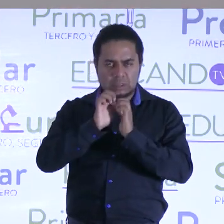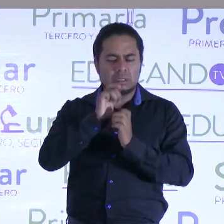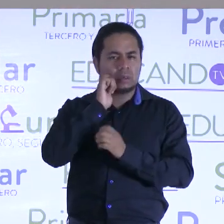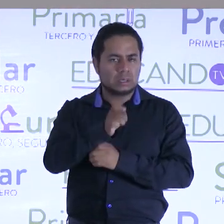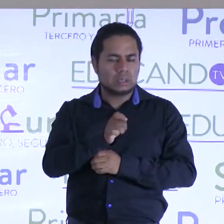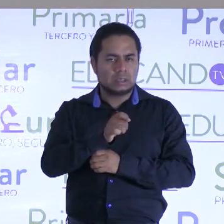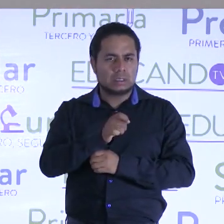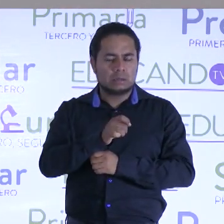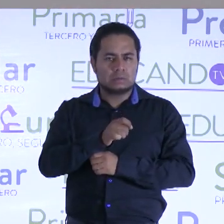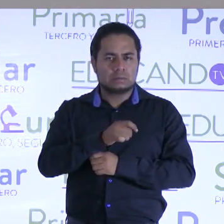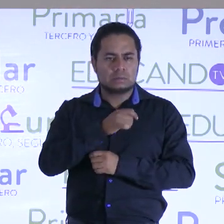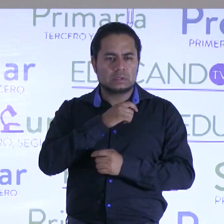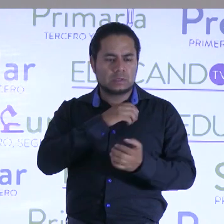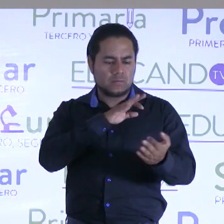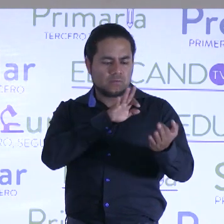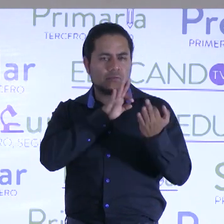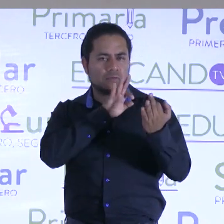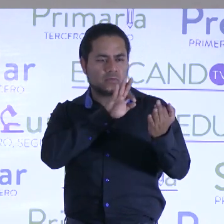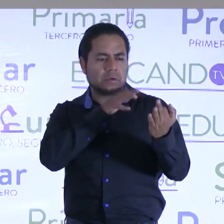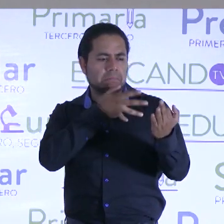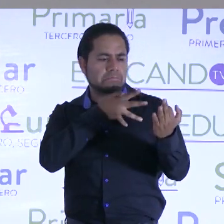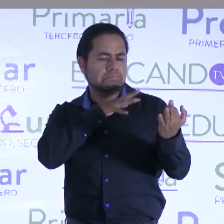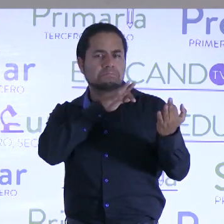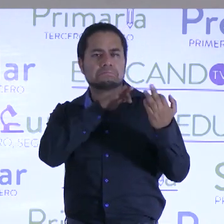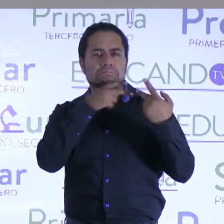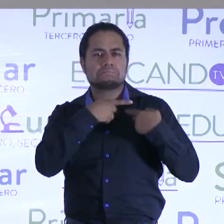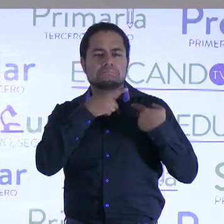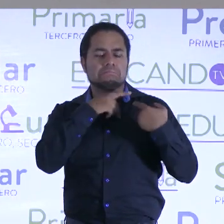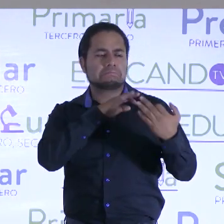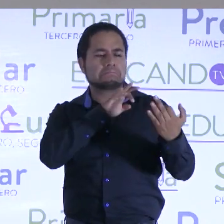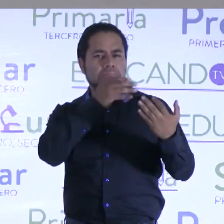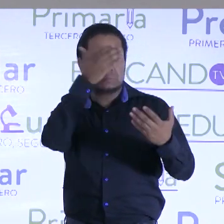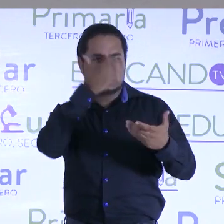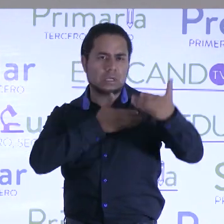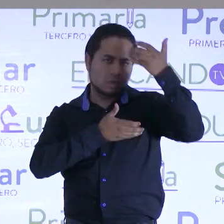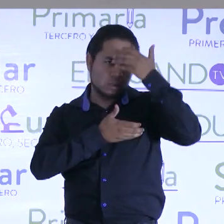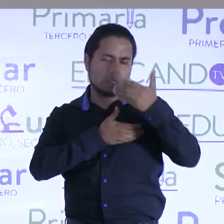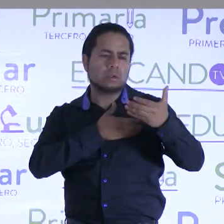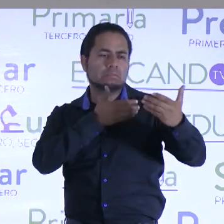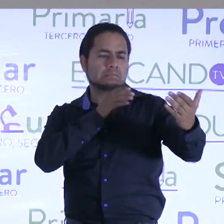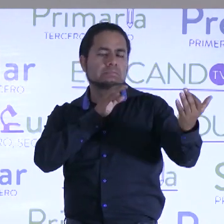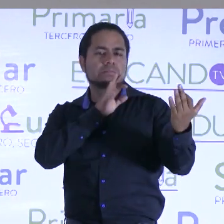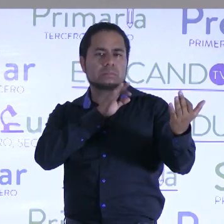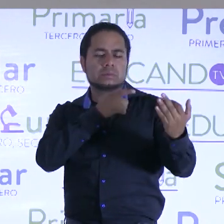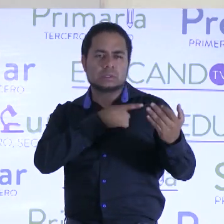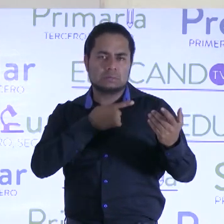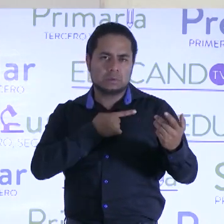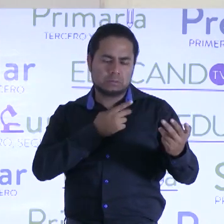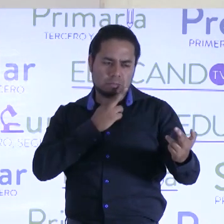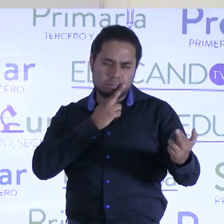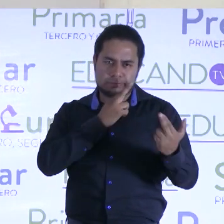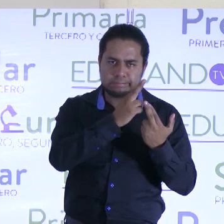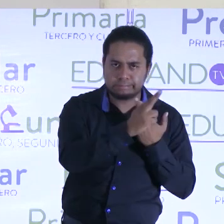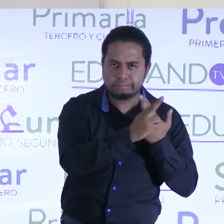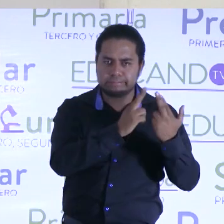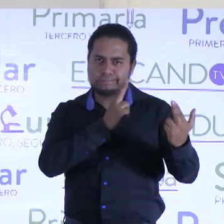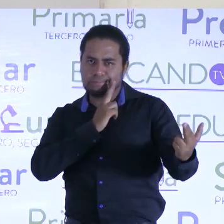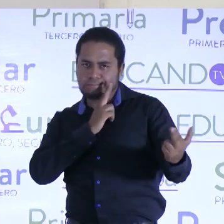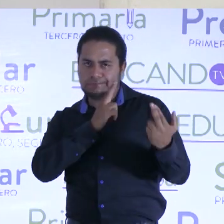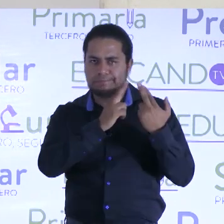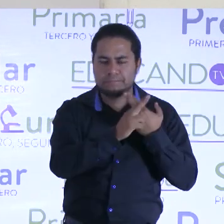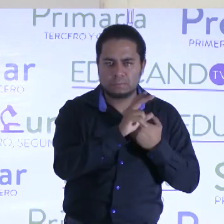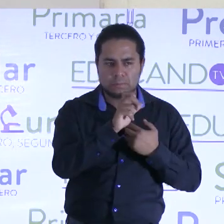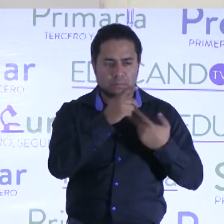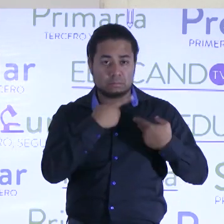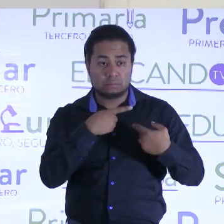una entrevista, el entrevistador regularmente lo encontramos frente a nosotros. Es por ello que debemos de